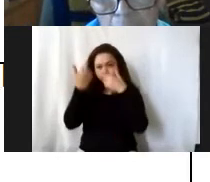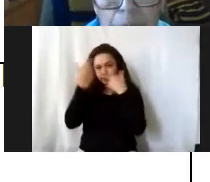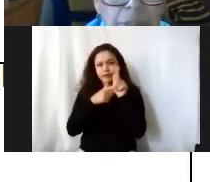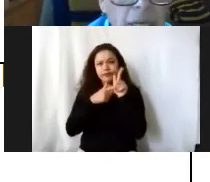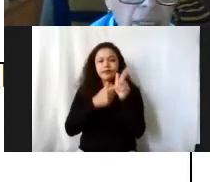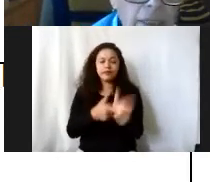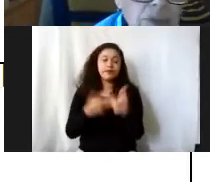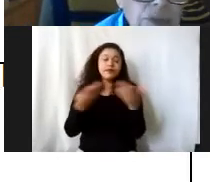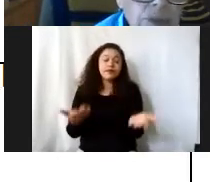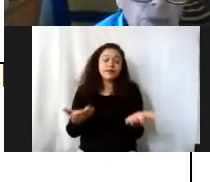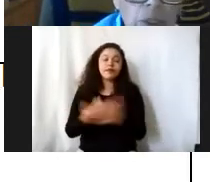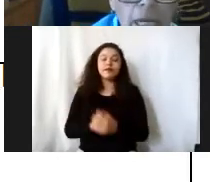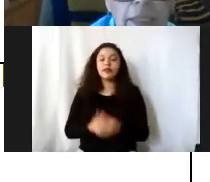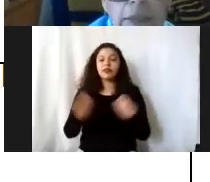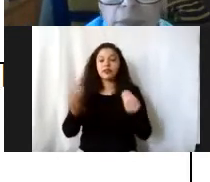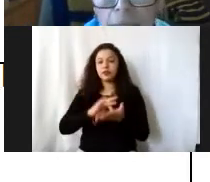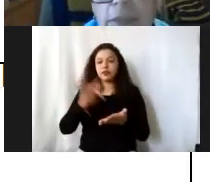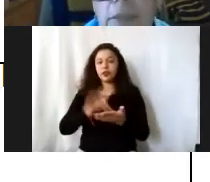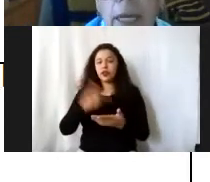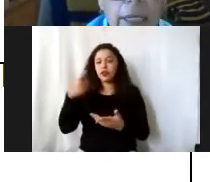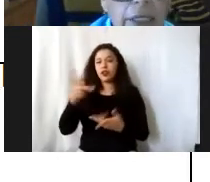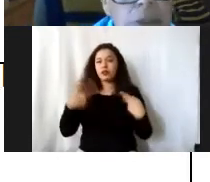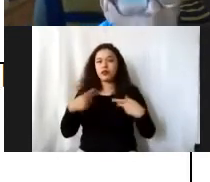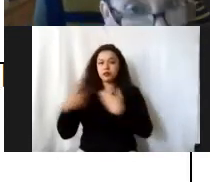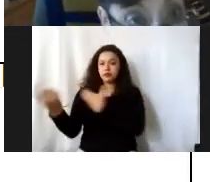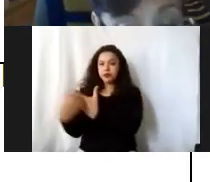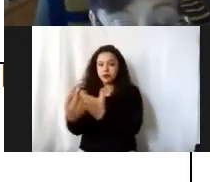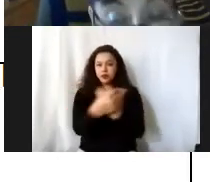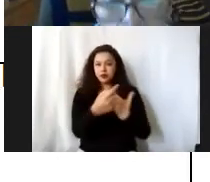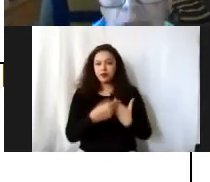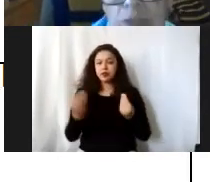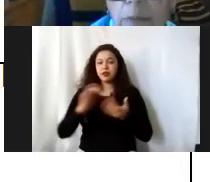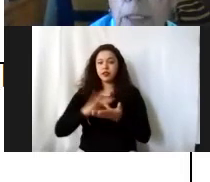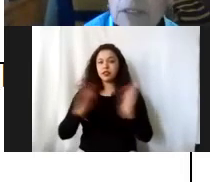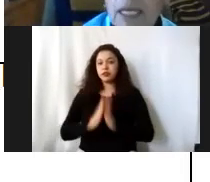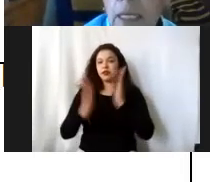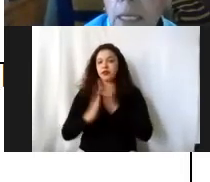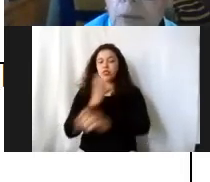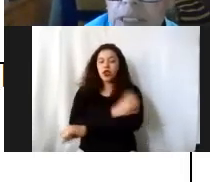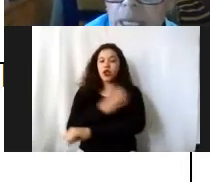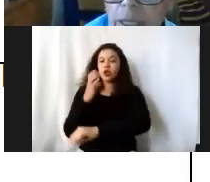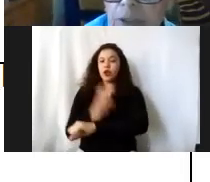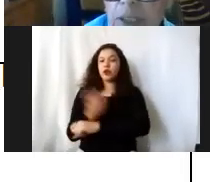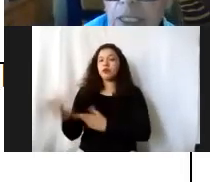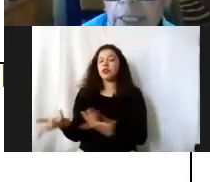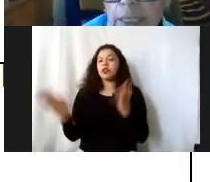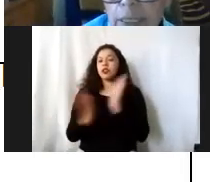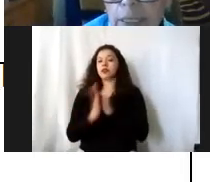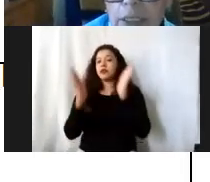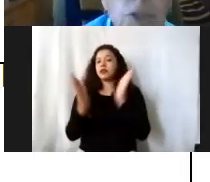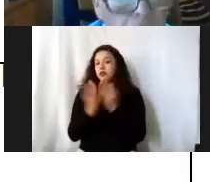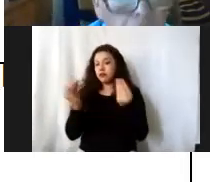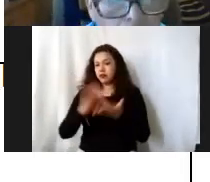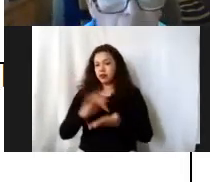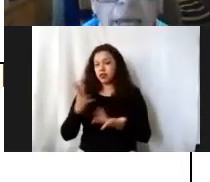y realmente agradezco su asistencia, agradezco la participación de los compañeros que lo hicieron, y